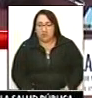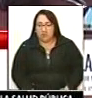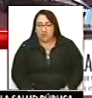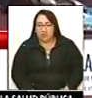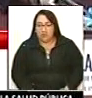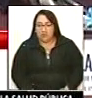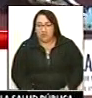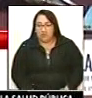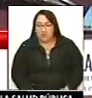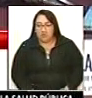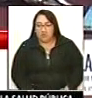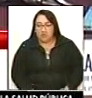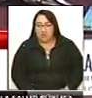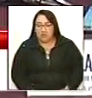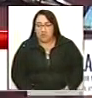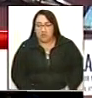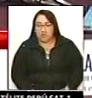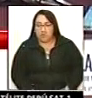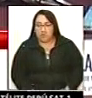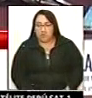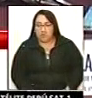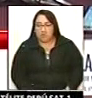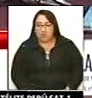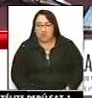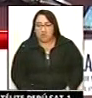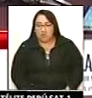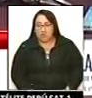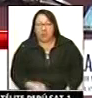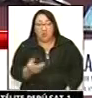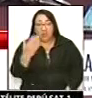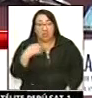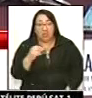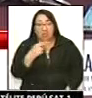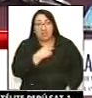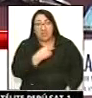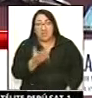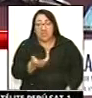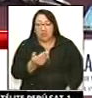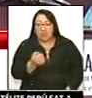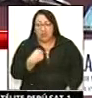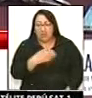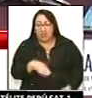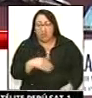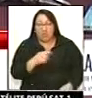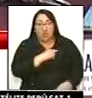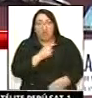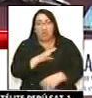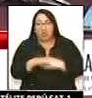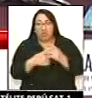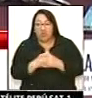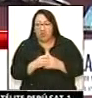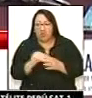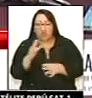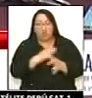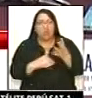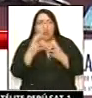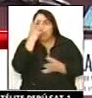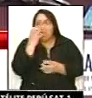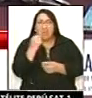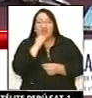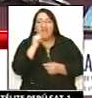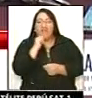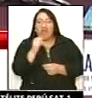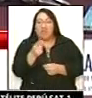Gonzalo García, que ha sido parte del equipo, para pedirle que usted viniera, y viniera un representante, porque estaban todos los por el Estado y todos se quejaban de la